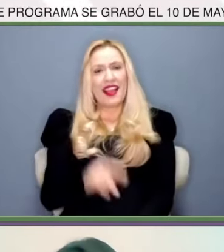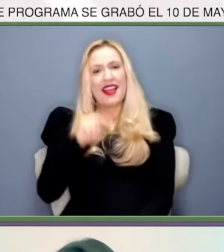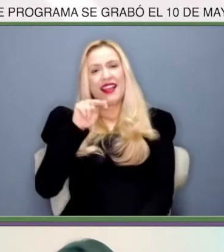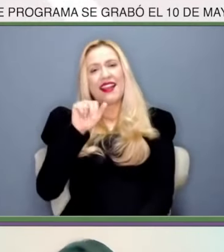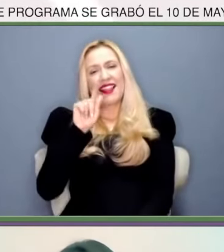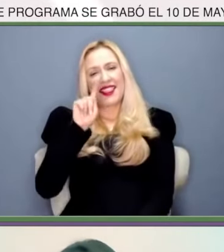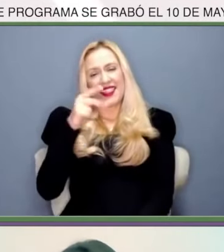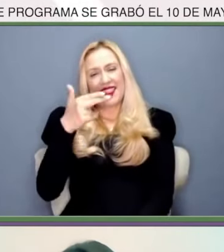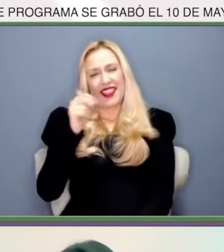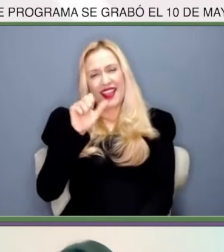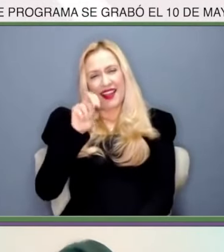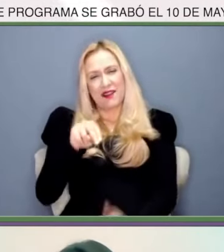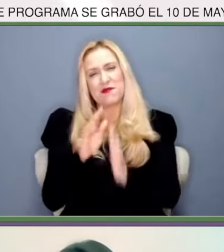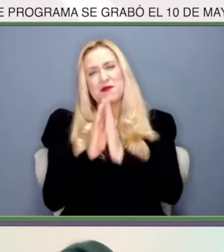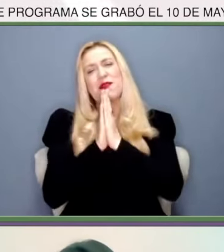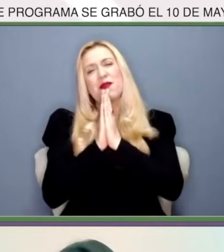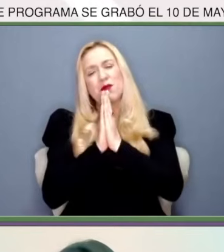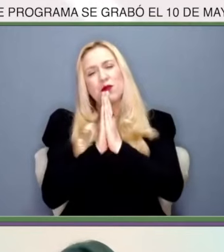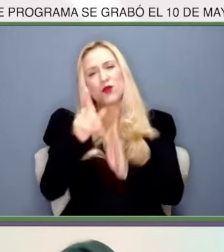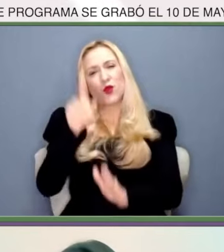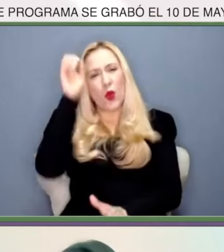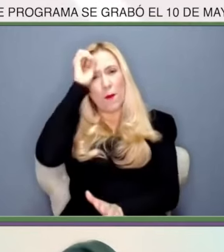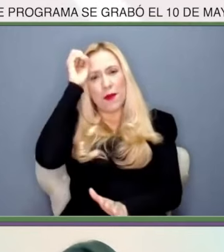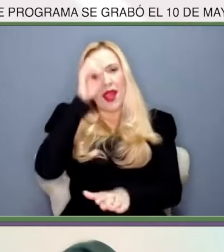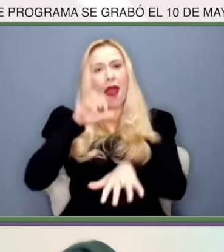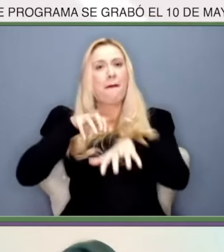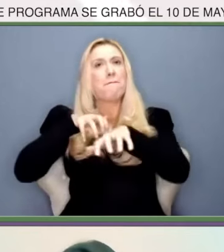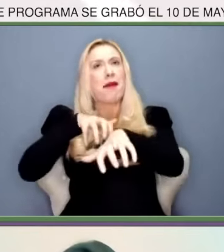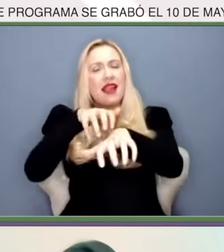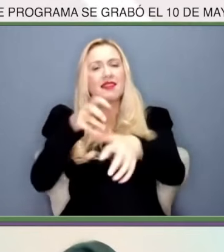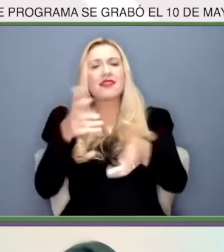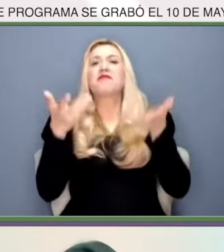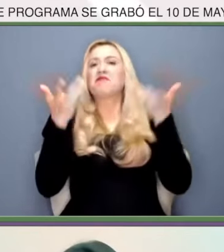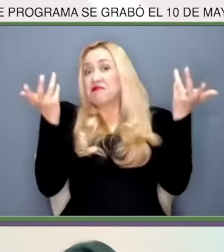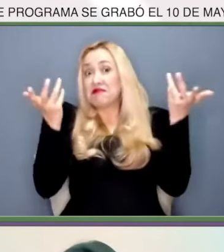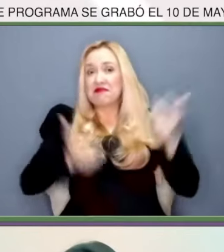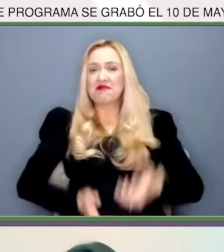tus impresiones sobre el tema de la marcha, ¿qué opinas?